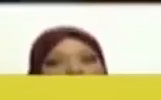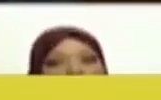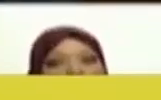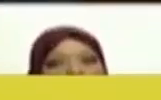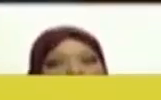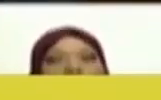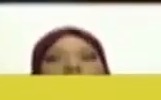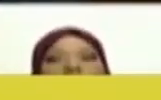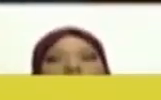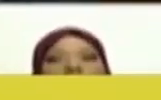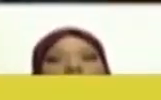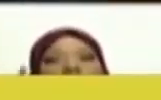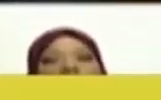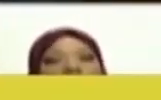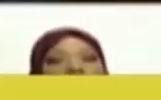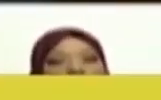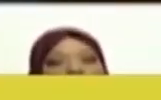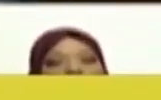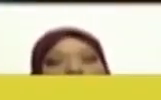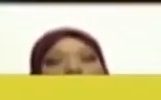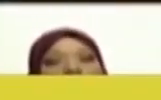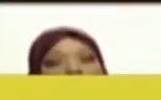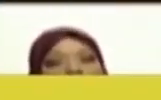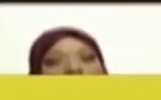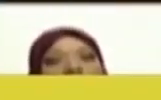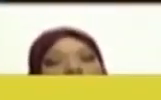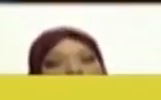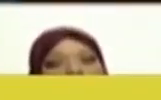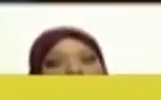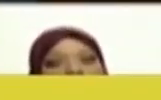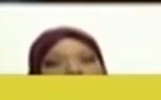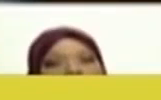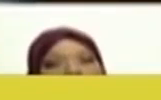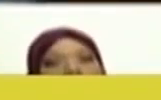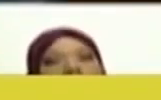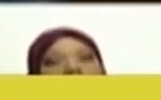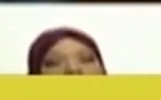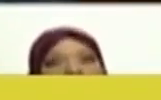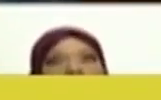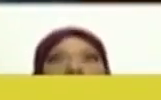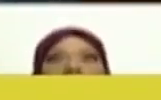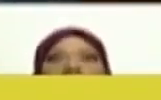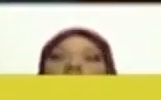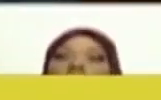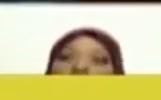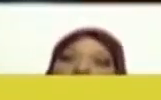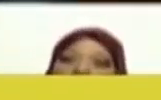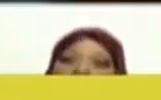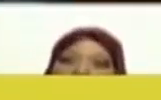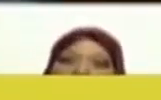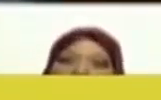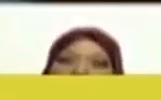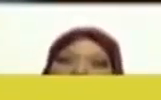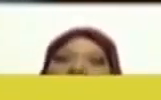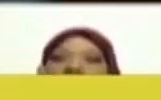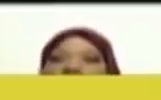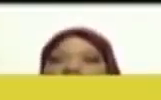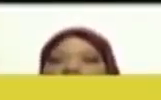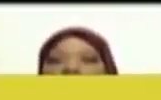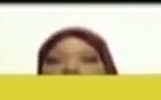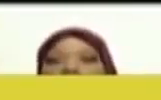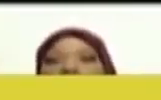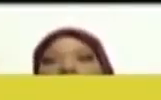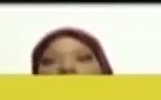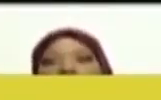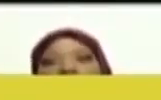través de la consulta y de la votación, se apersonó ante la máquina de votación, votó 5 veces sí